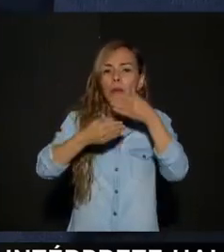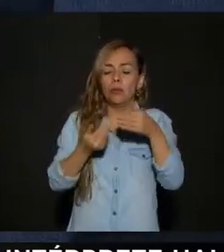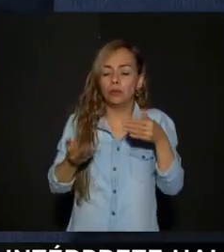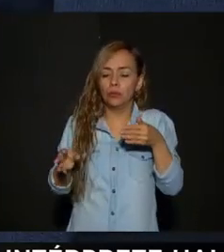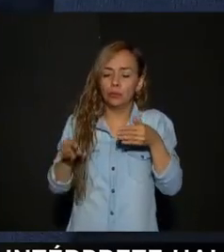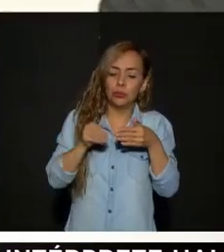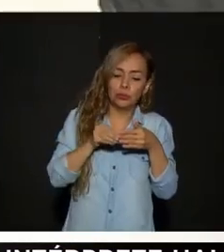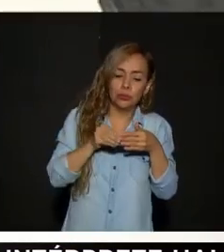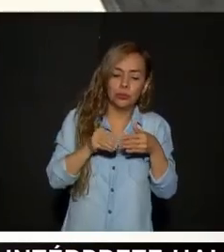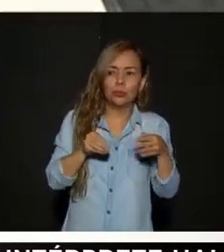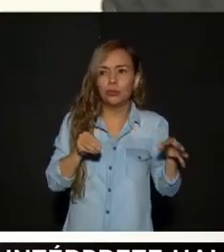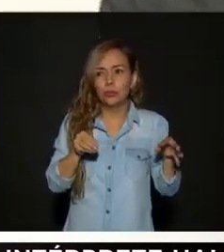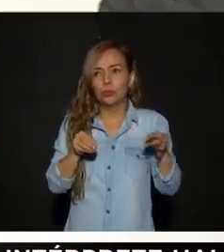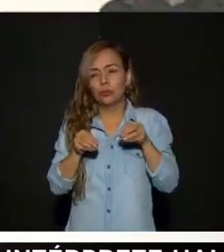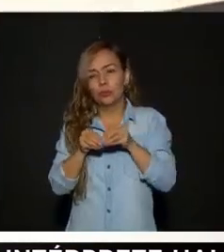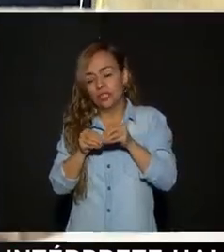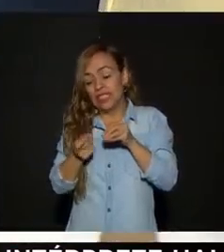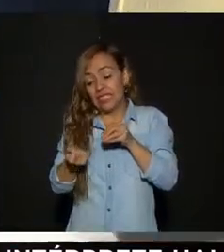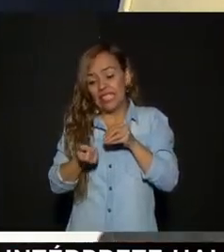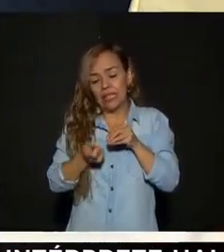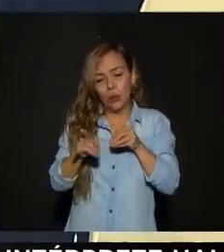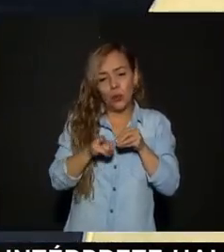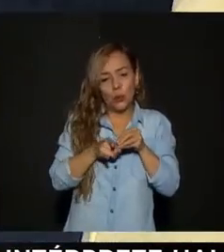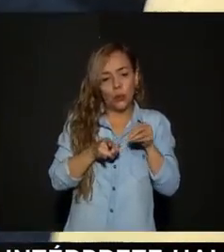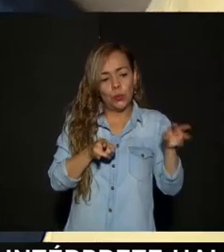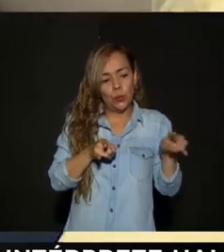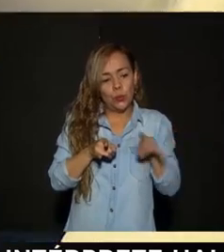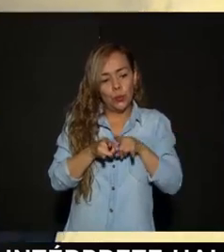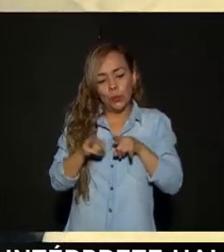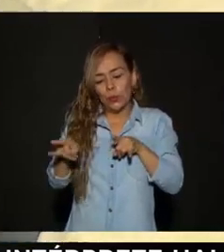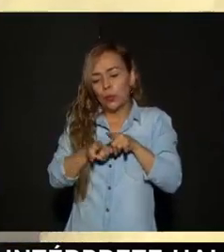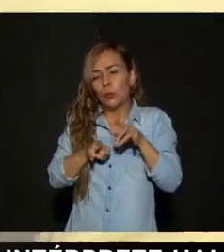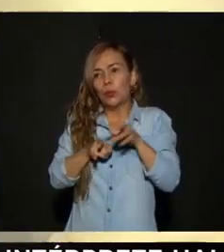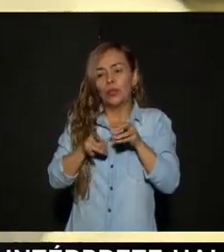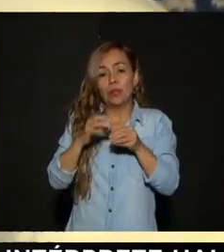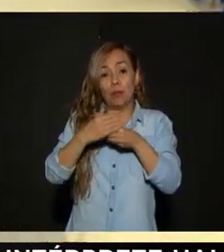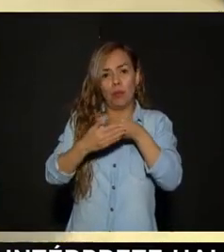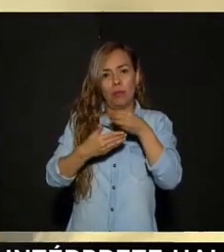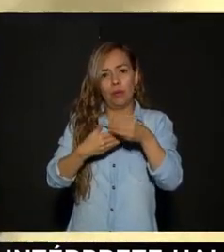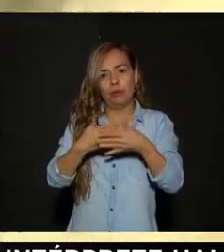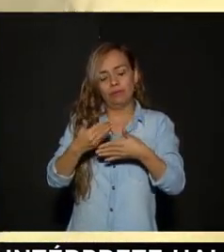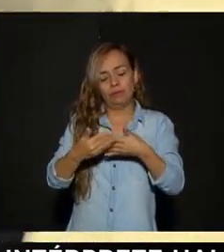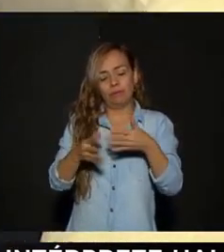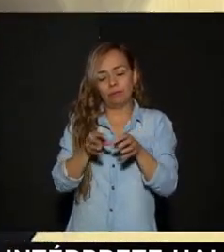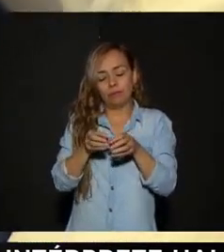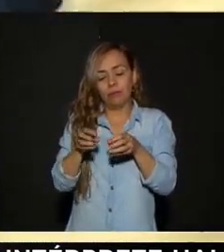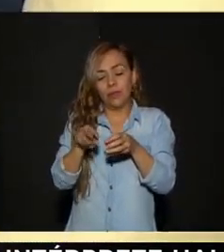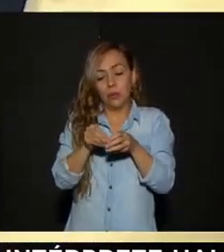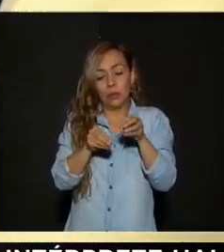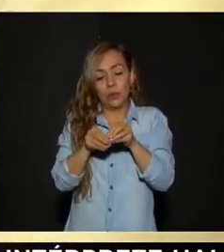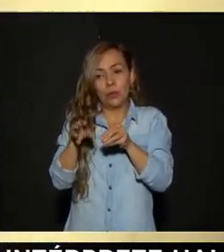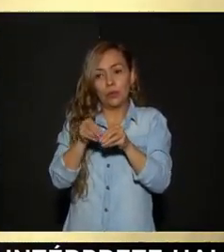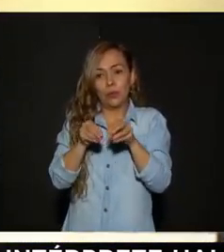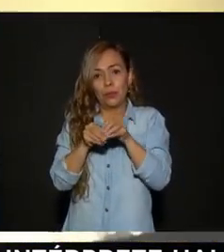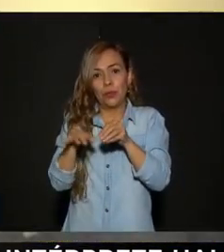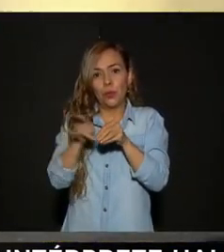otros, porque estaban cerca. Cuando se hicieron más grandes, empezaron a